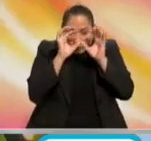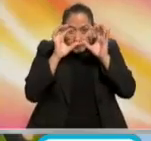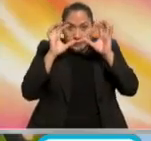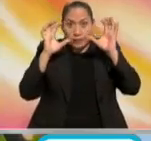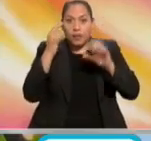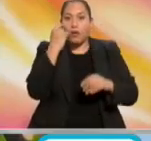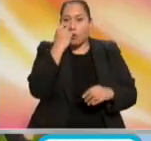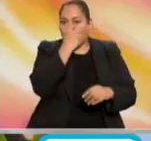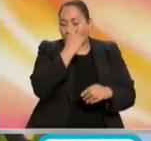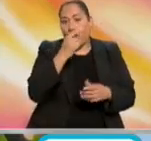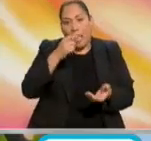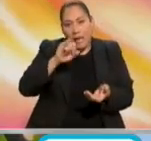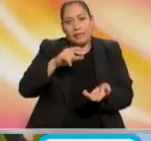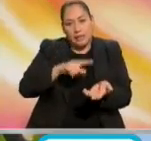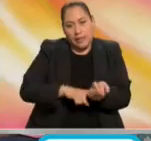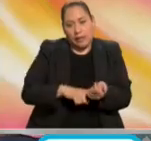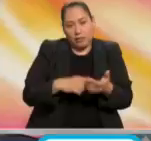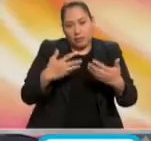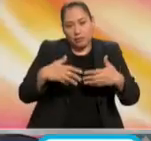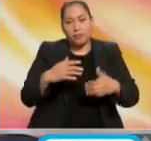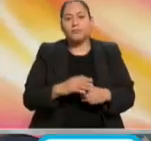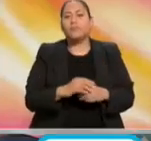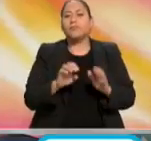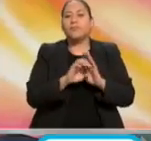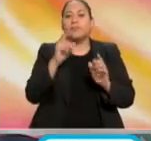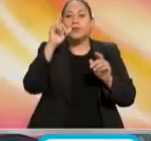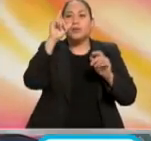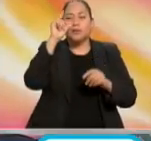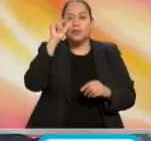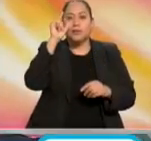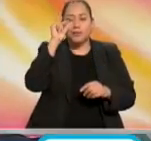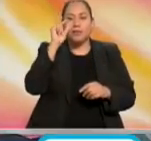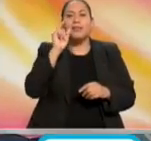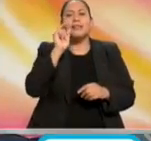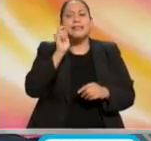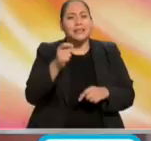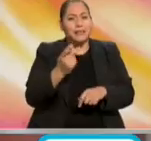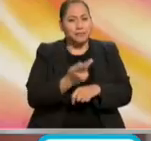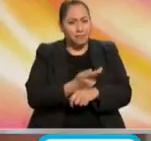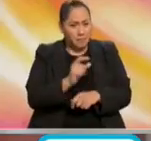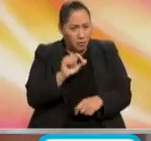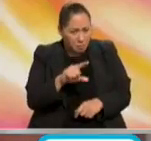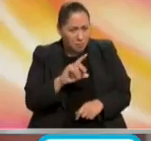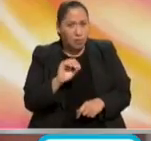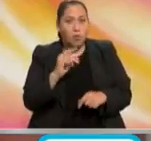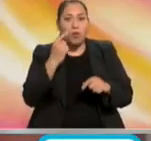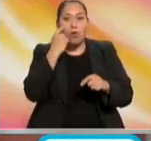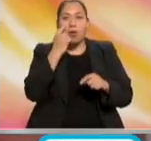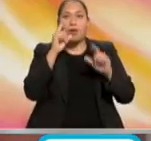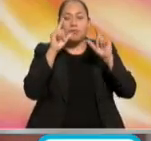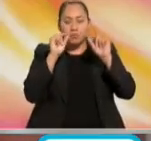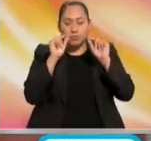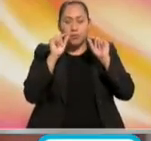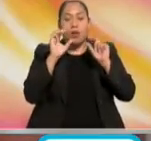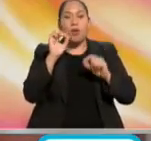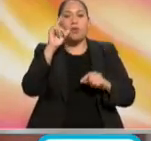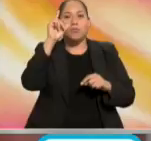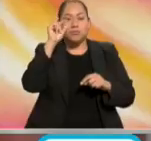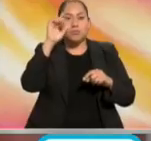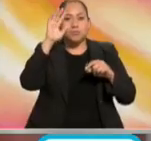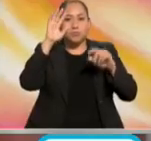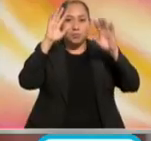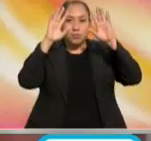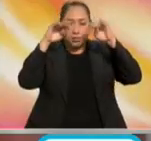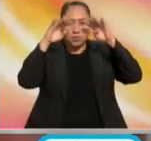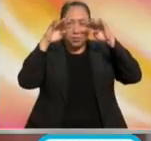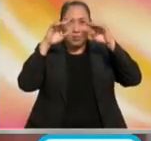ojo tiene muchas funciones. Oye, Miriam, ¿y el parpadeo y el cerrar los ojos? ¿Es lo Fíjate. mismo o no? No, Porque, no, bueno, no es en lo teoría, mismo. pues los dos hacemos el movimiento, ¿no?